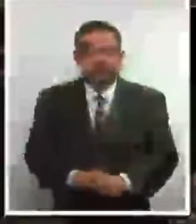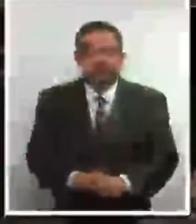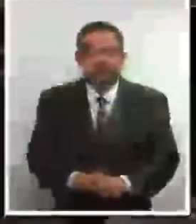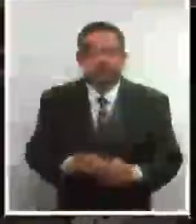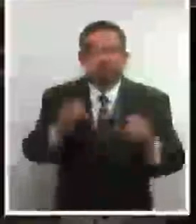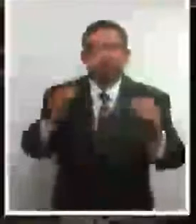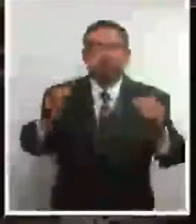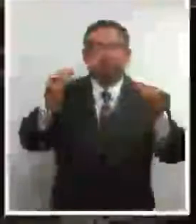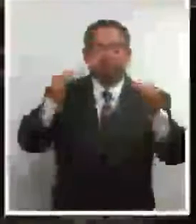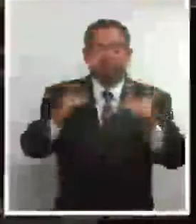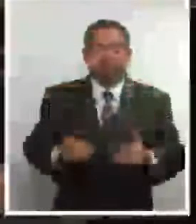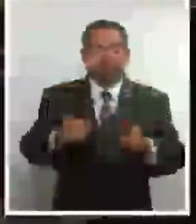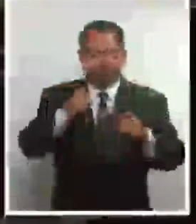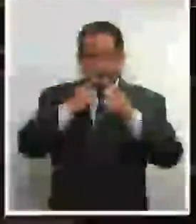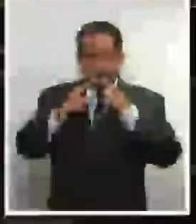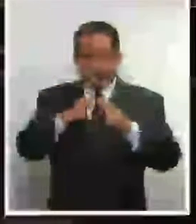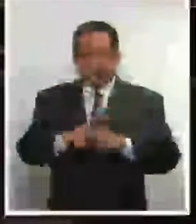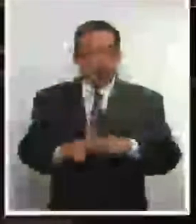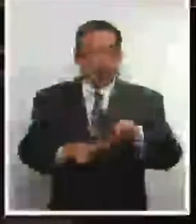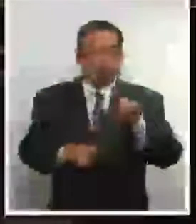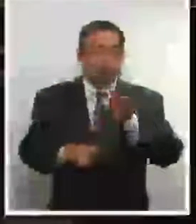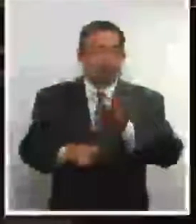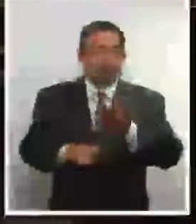la discusión del artículo